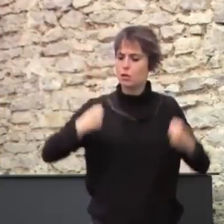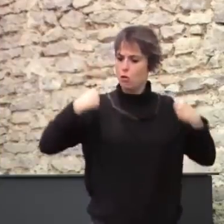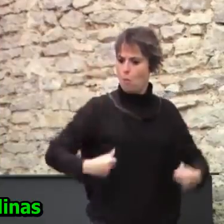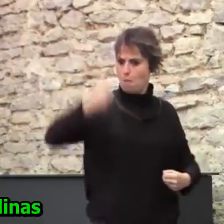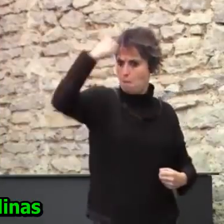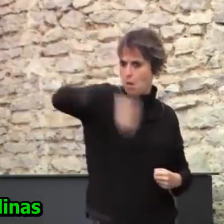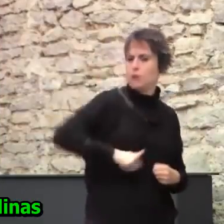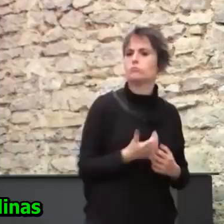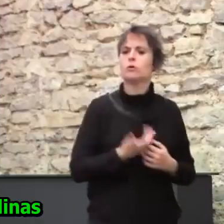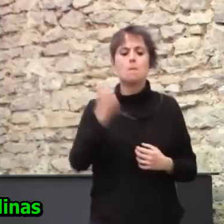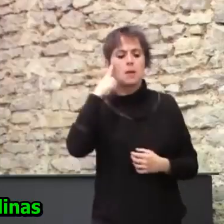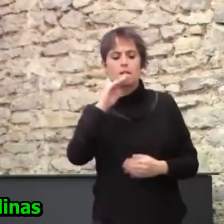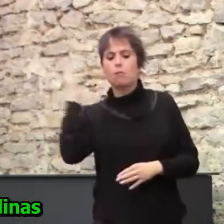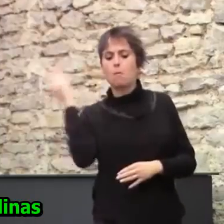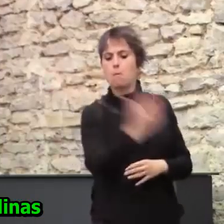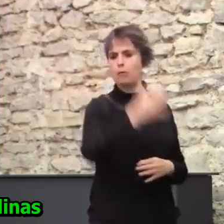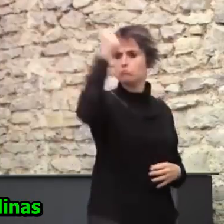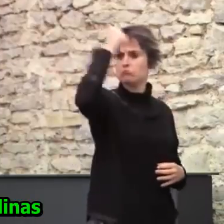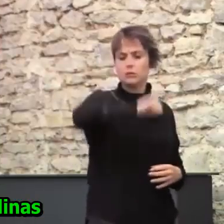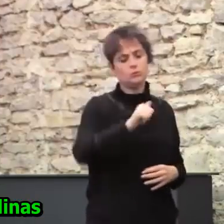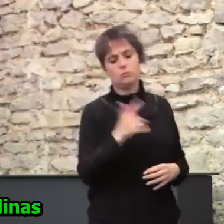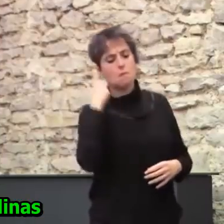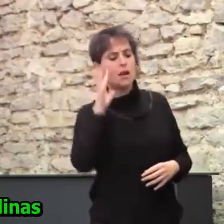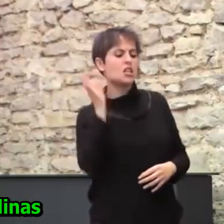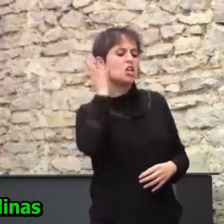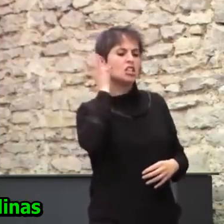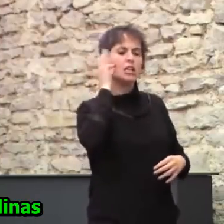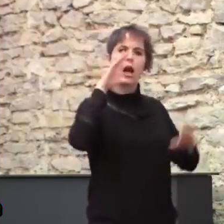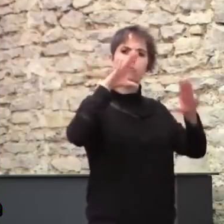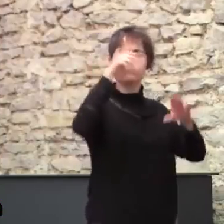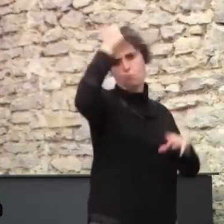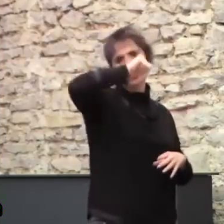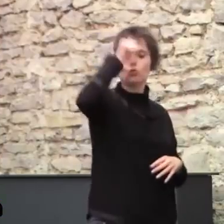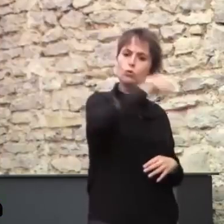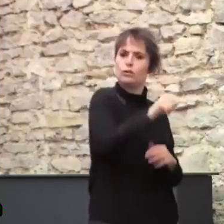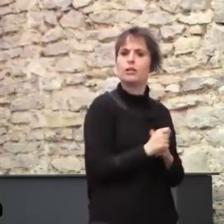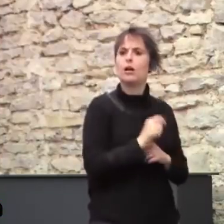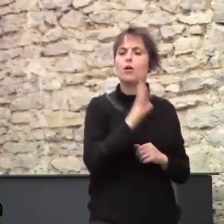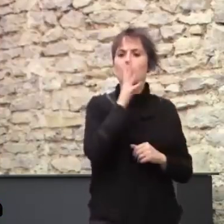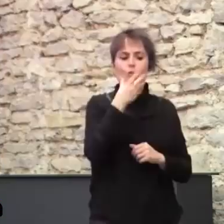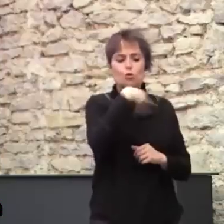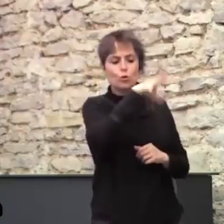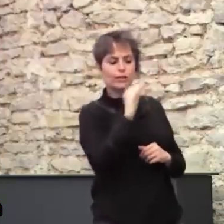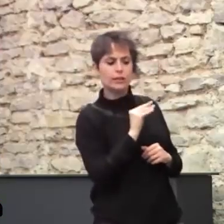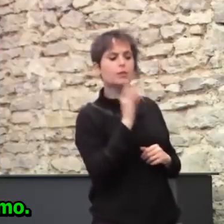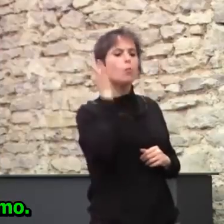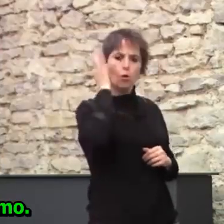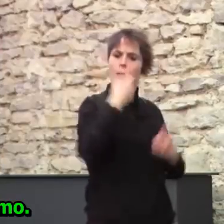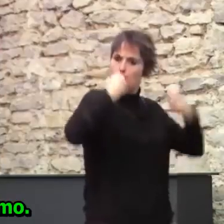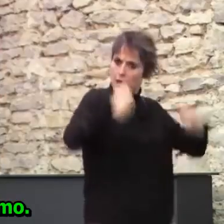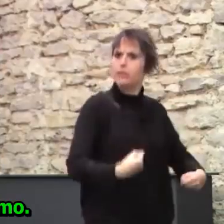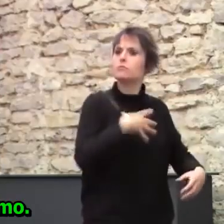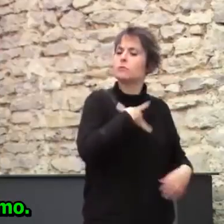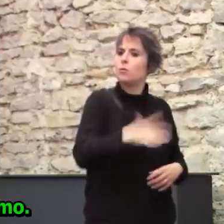o machos, ¿no? Se las condena como mujeres masculinas, ¿vale? Porque no se entiende que una mujer pueda ser valiente o